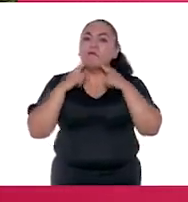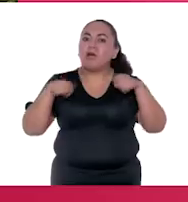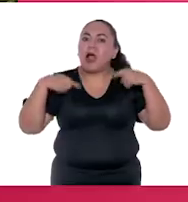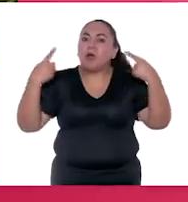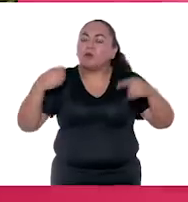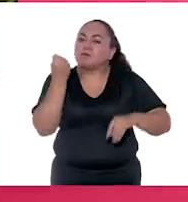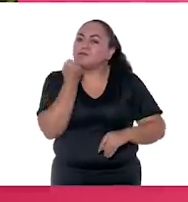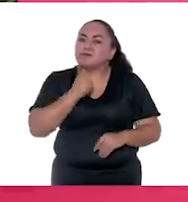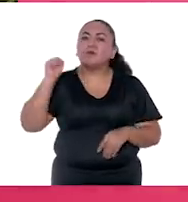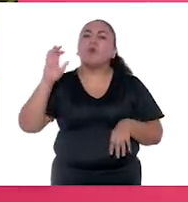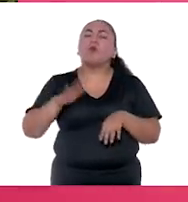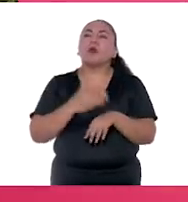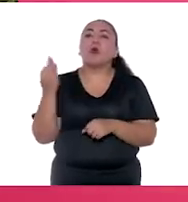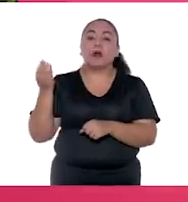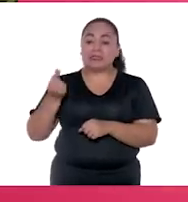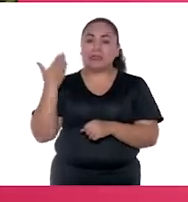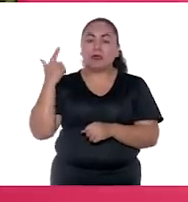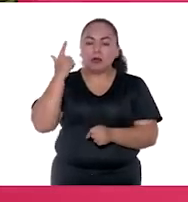se han hecho aquí.